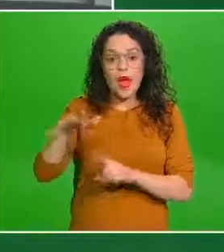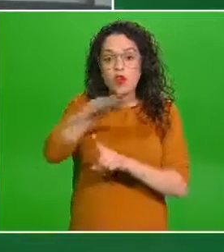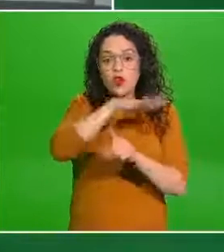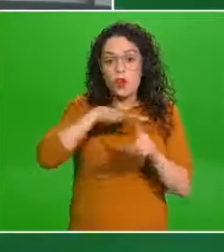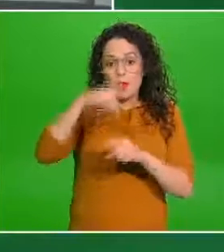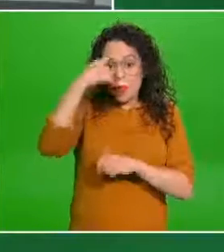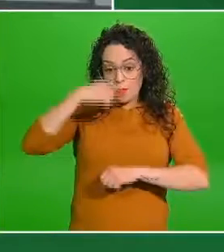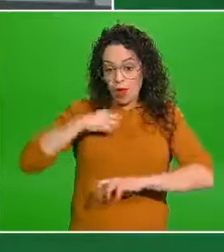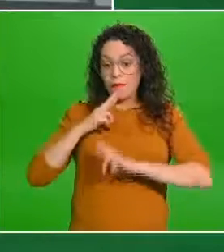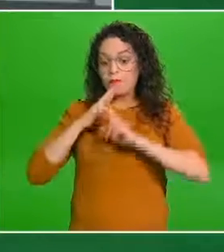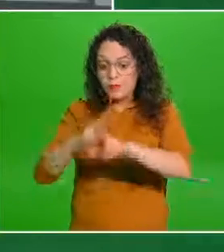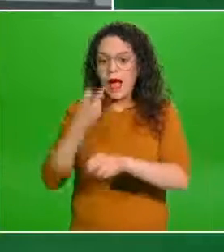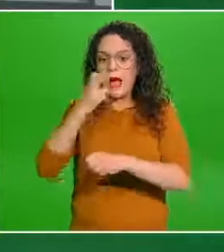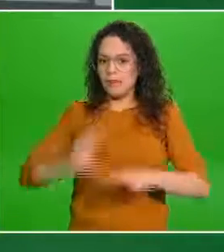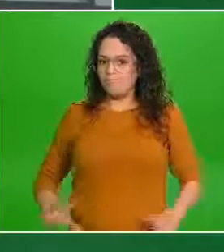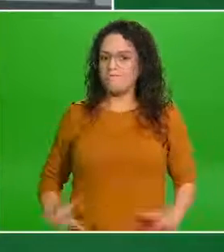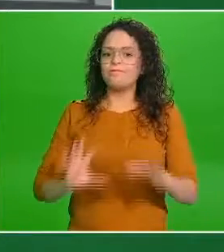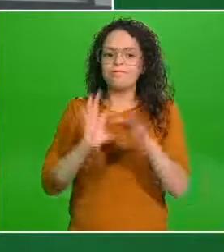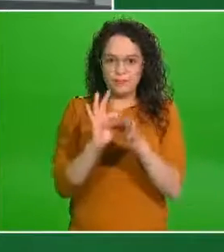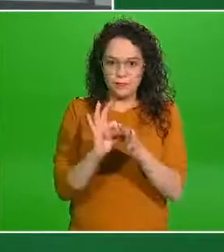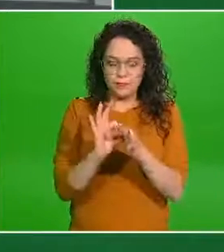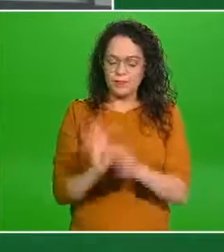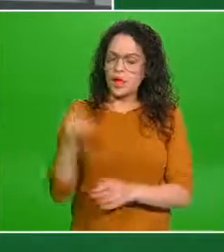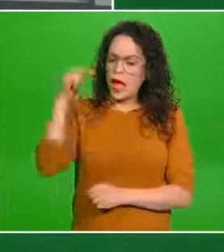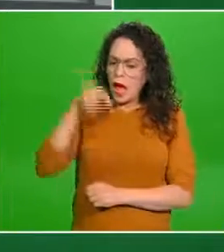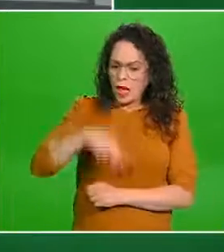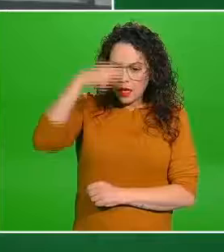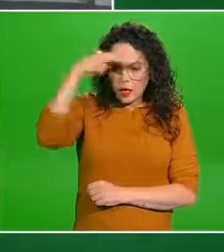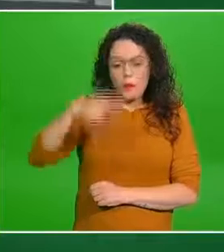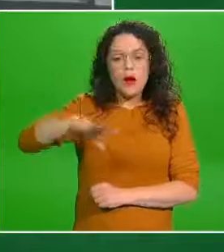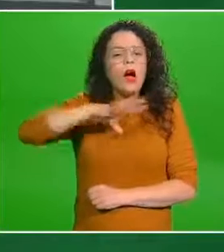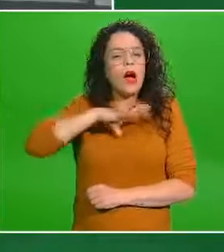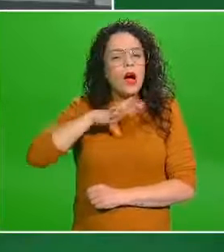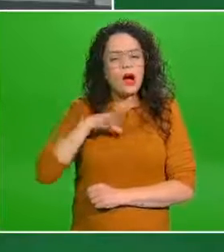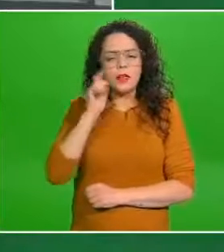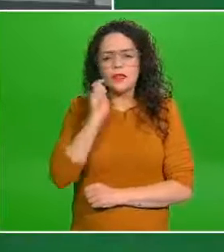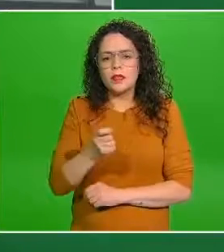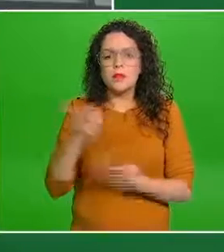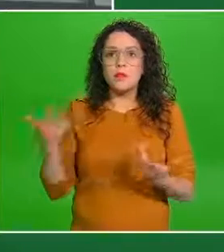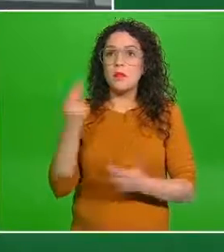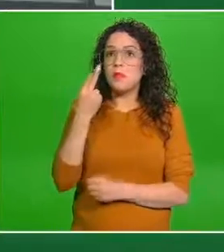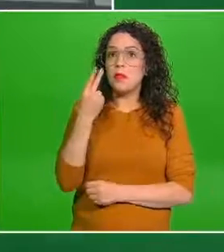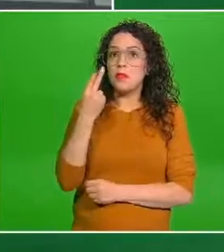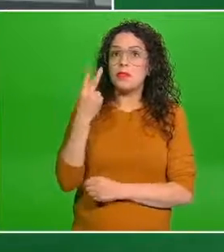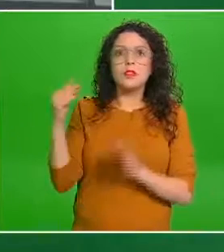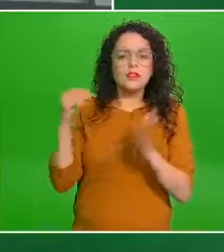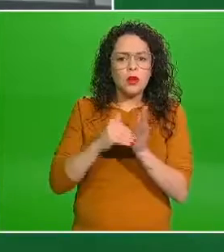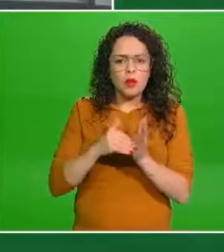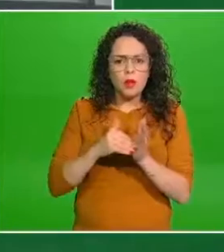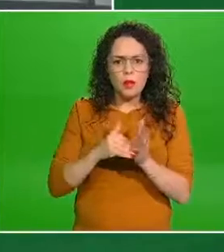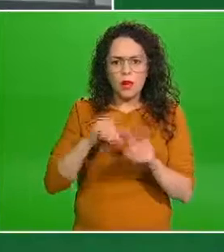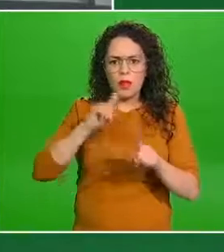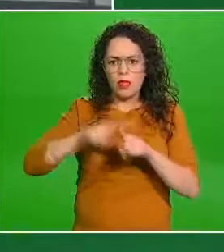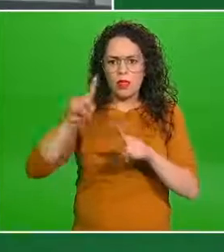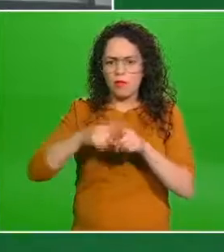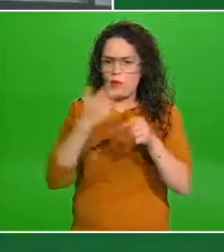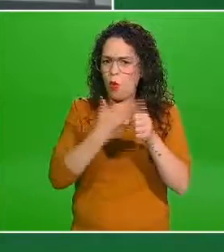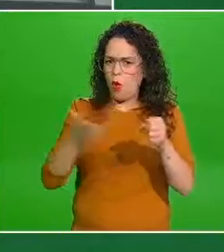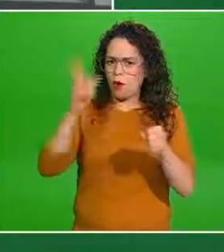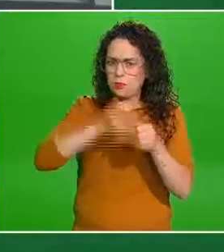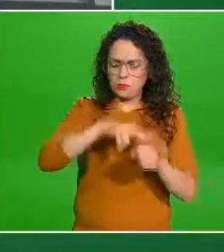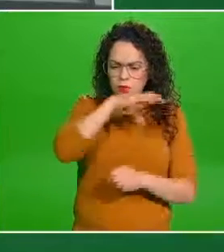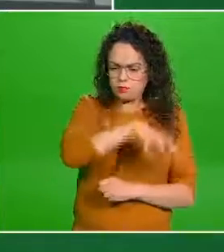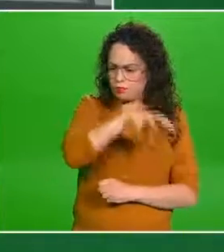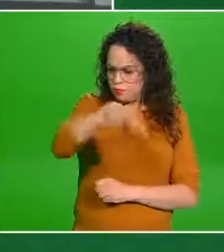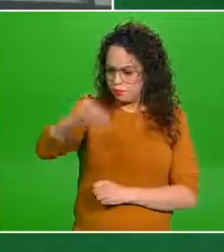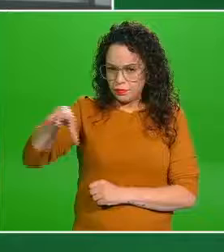la respuesta. En el país contamos con más de 25,000 unidades del sector salud,